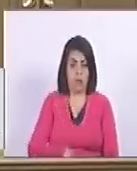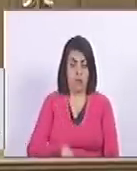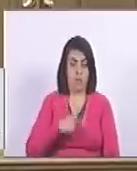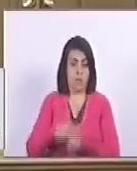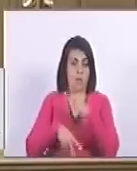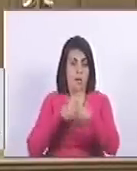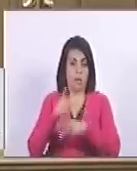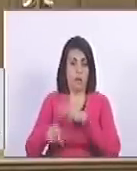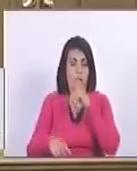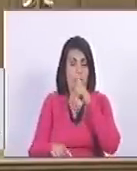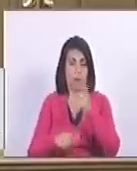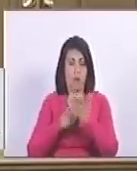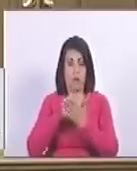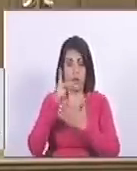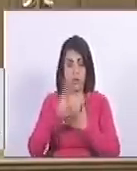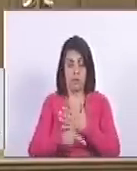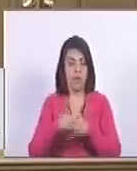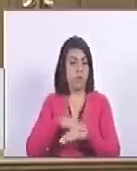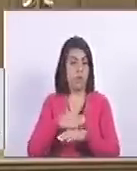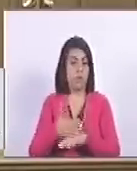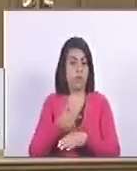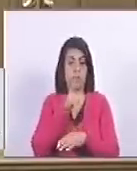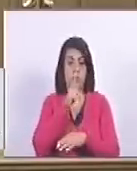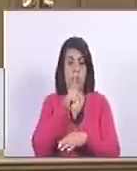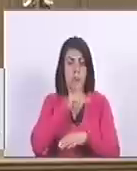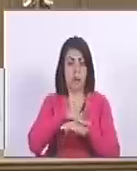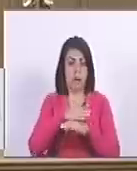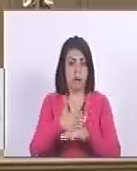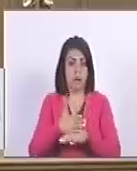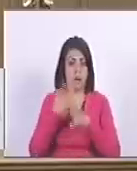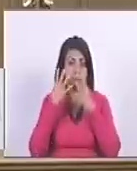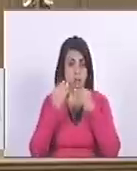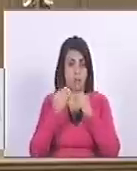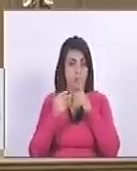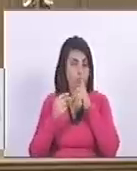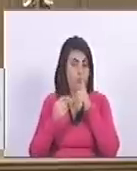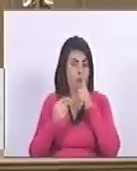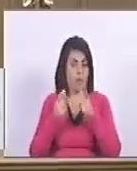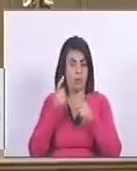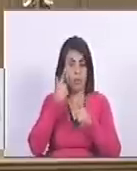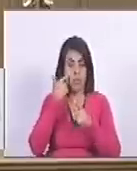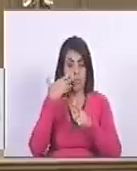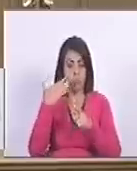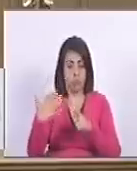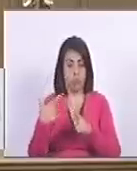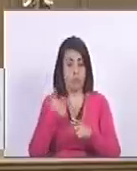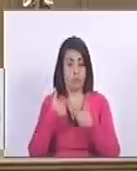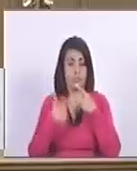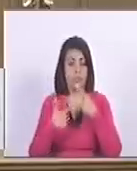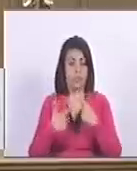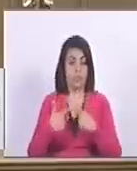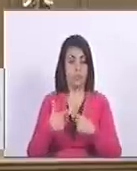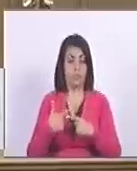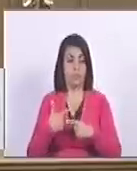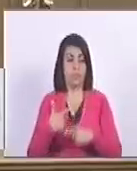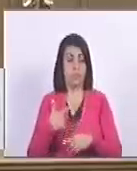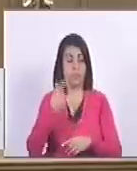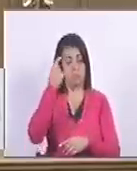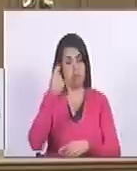tan malos conspiradores, por además por ser demasiado mañosos, yo le comentaba a un gran